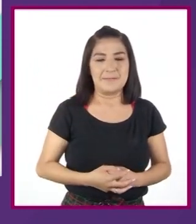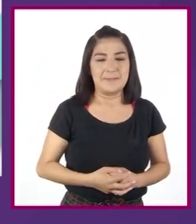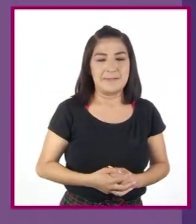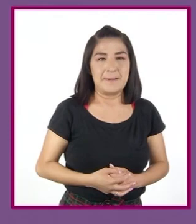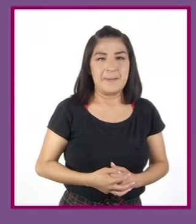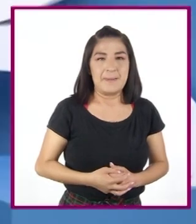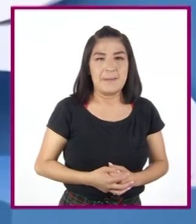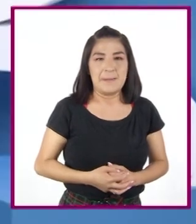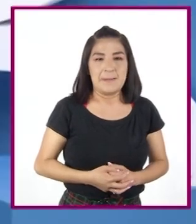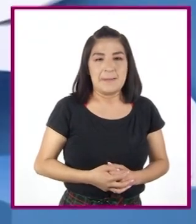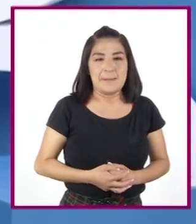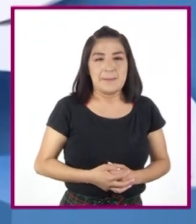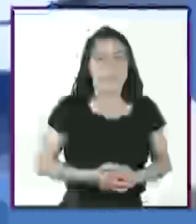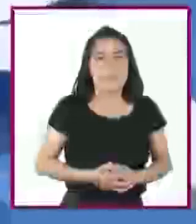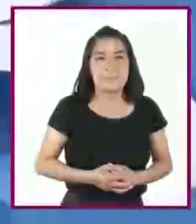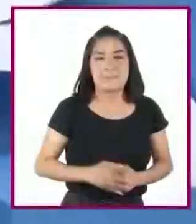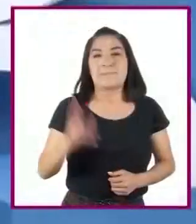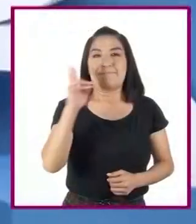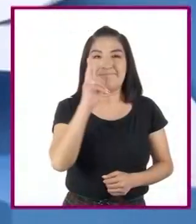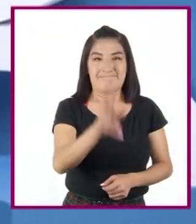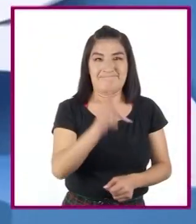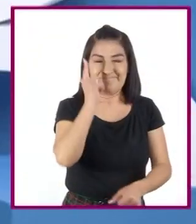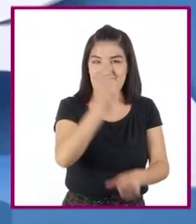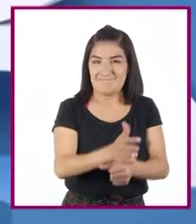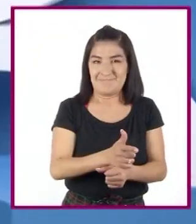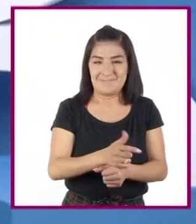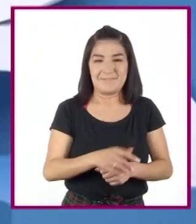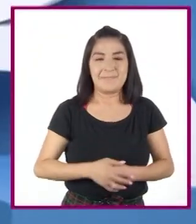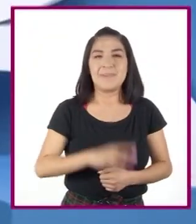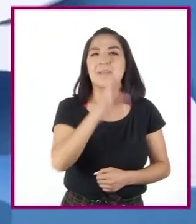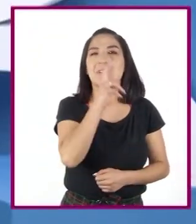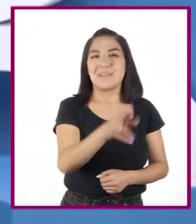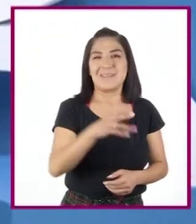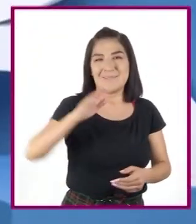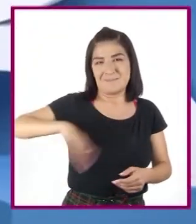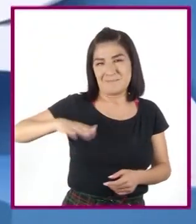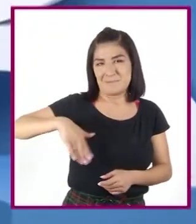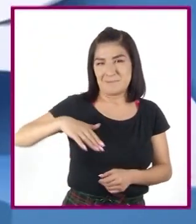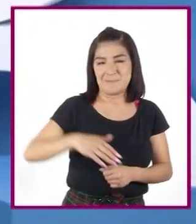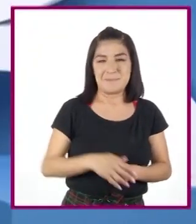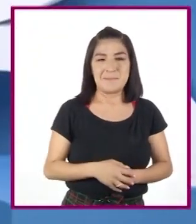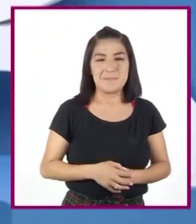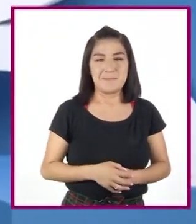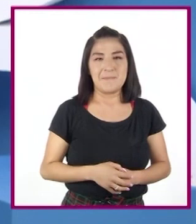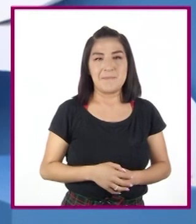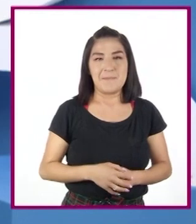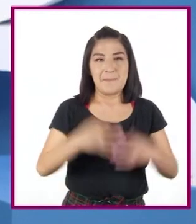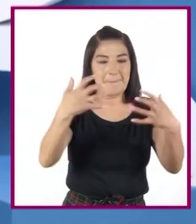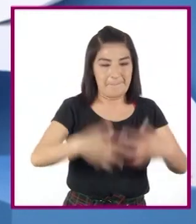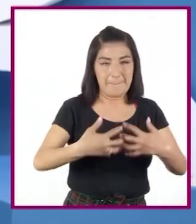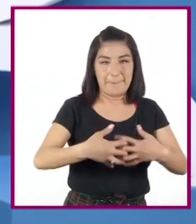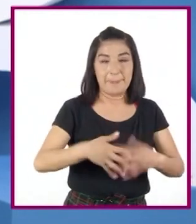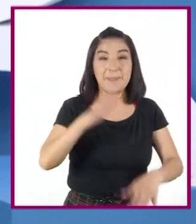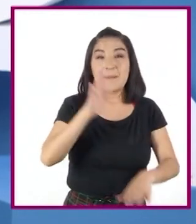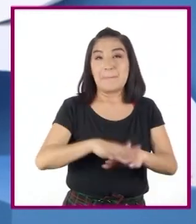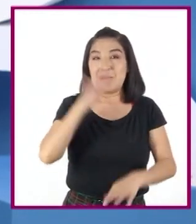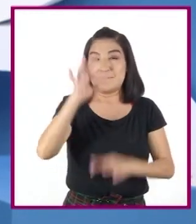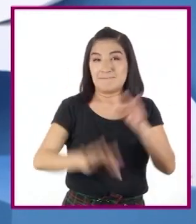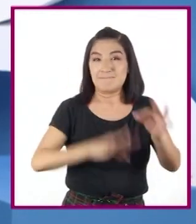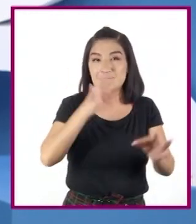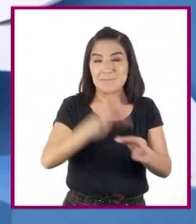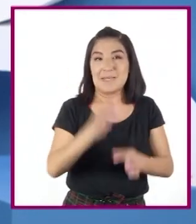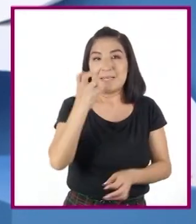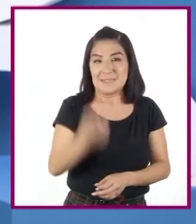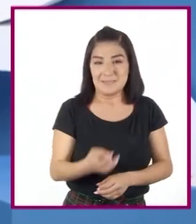Como pudimos identificar con los resultados anteriores, La máquina que cumple con